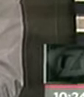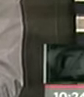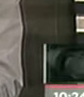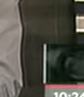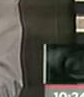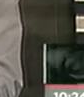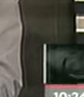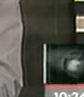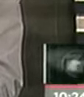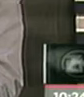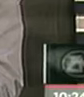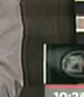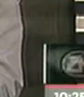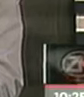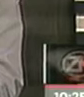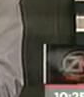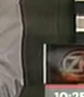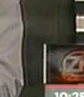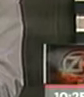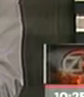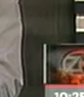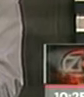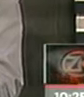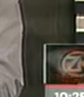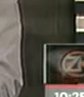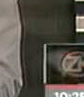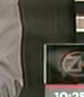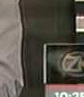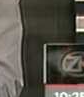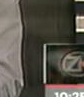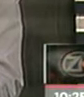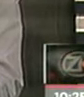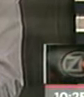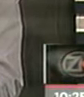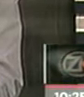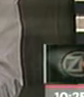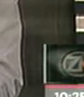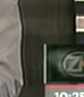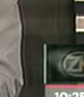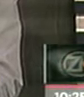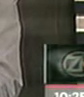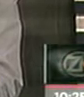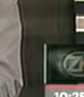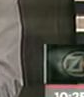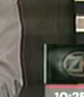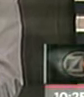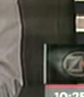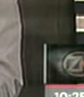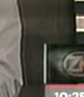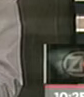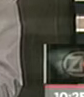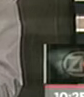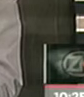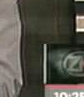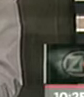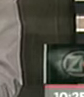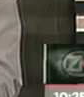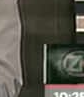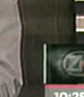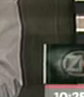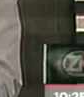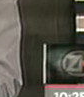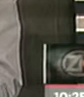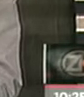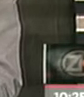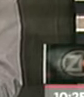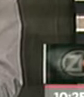con creces la obra más impúdica, más pueril que generó, se generó en el